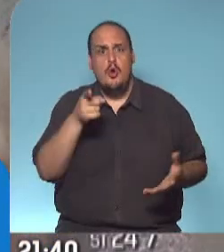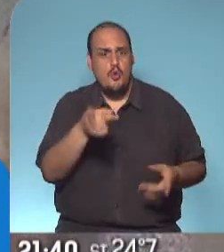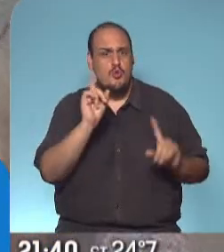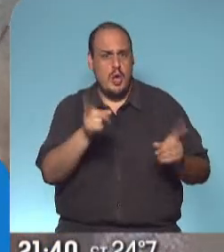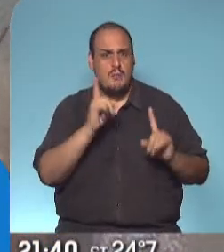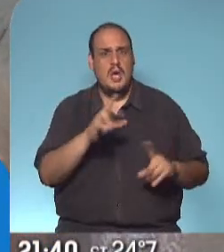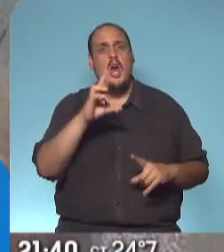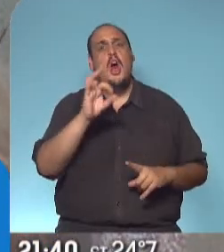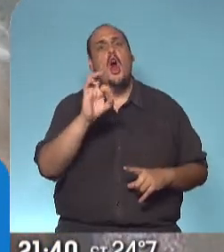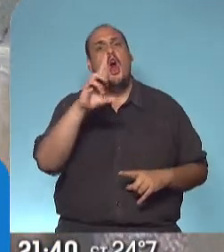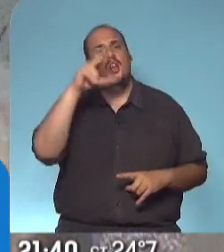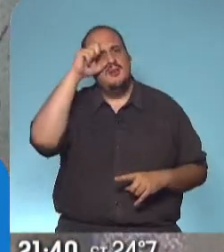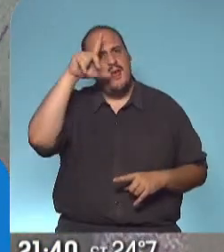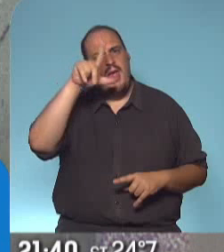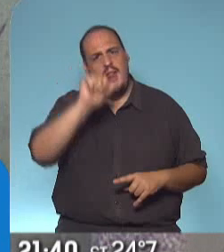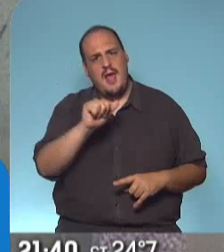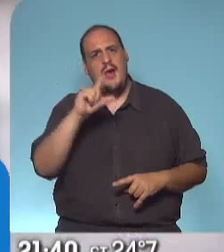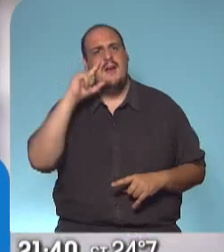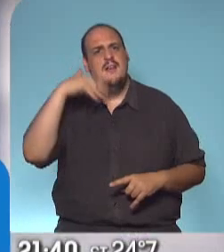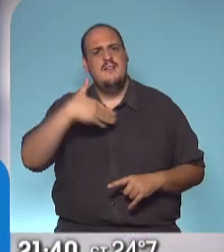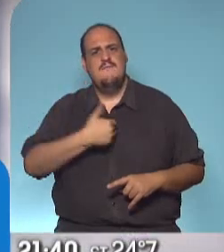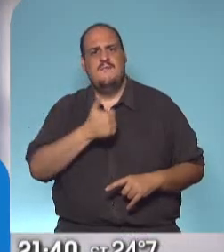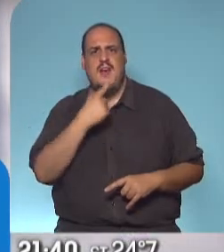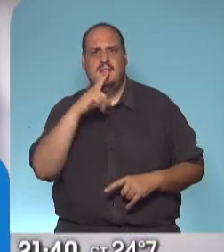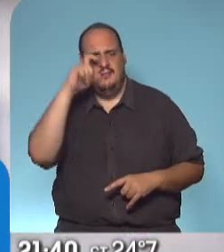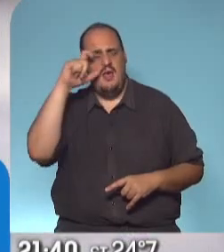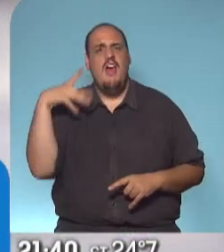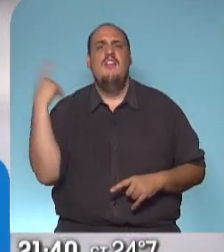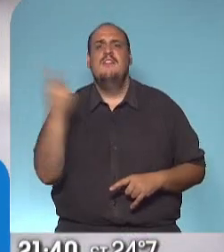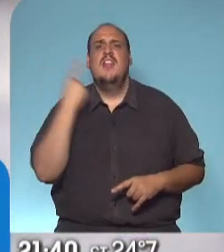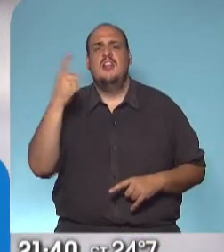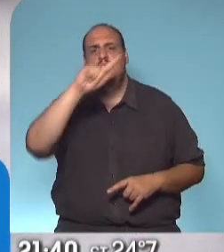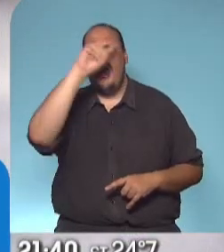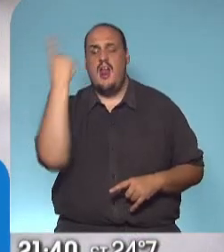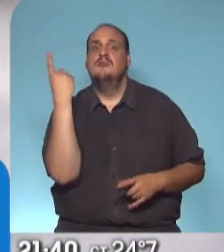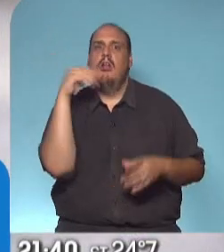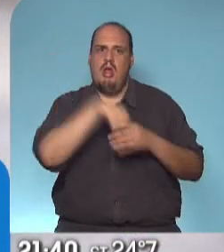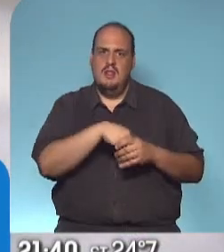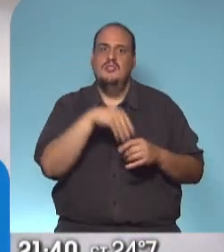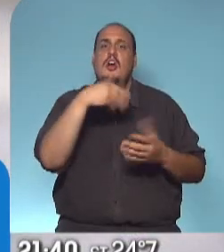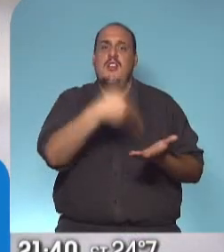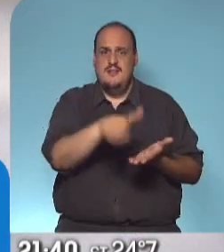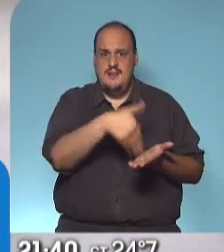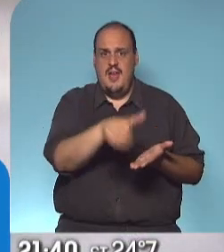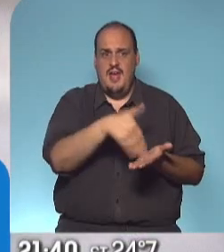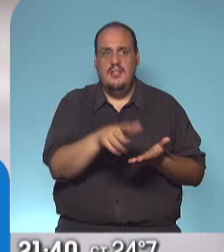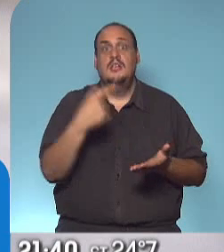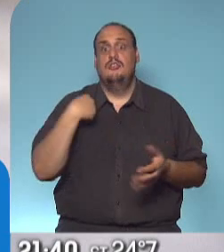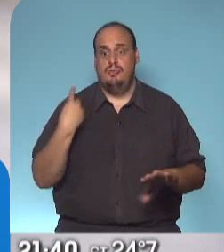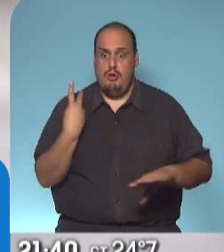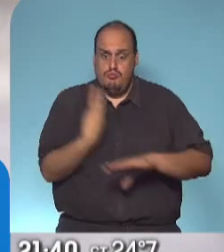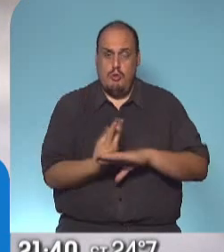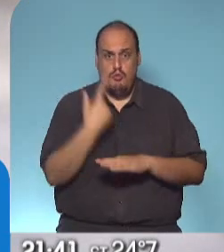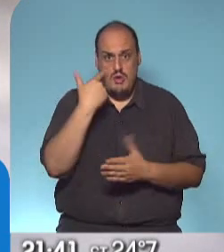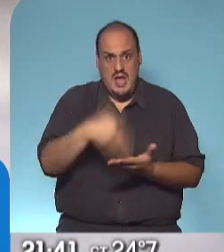Ornella Infante, quien es directora nacional también en el INADI. Desde que entramos con Ornella nos pusimos a trabajar